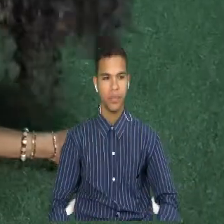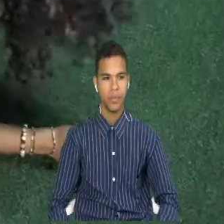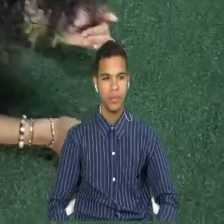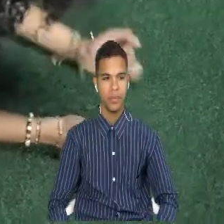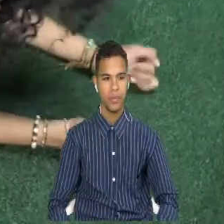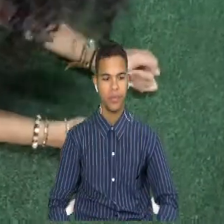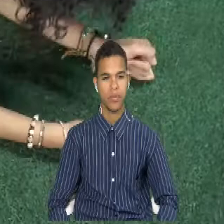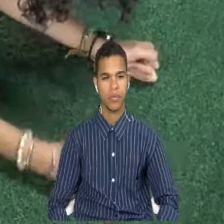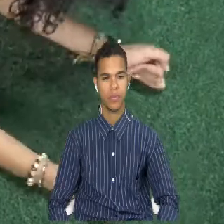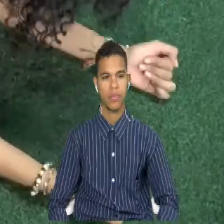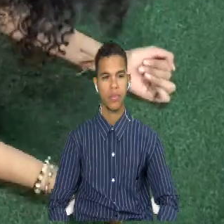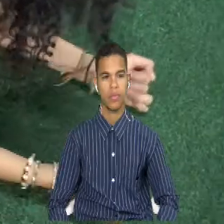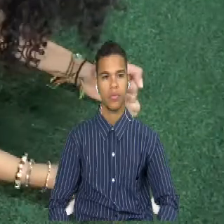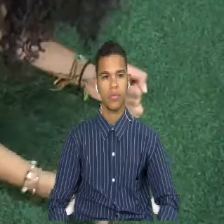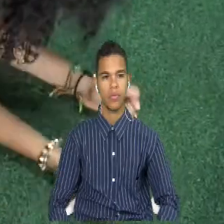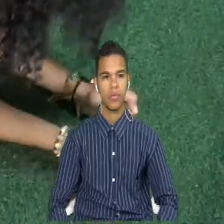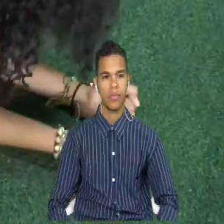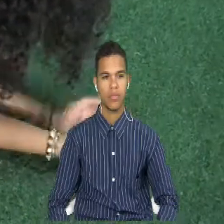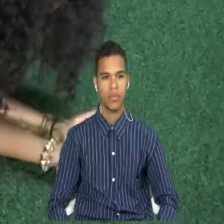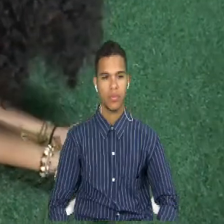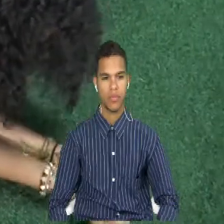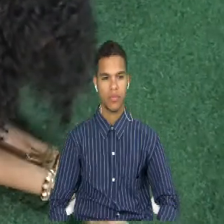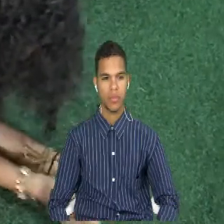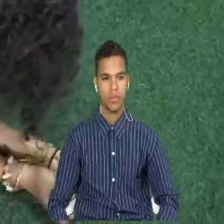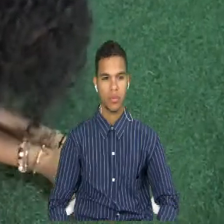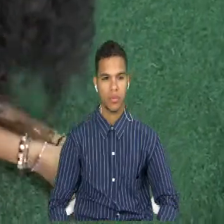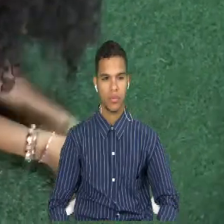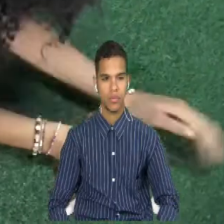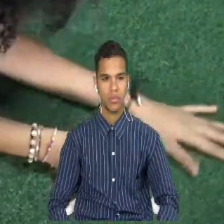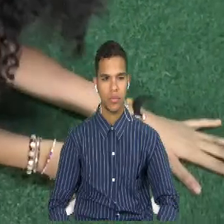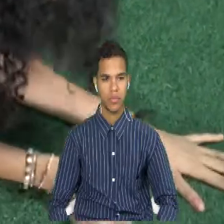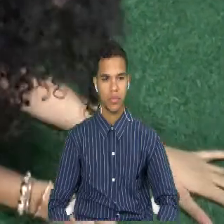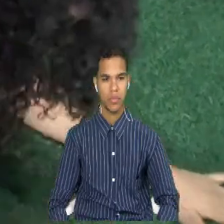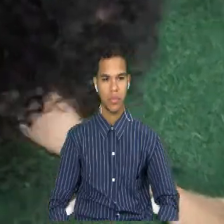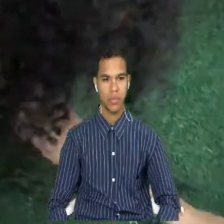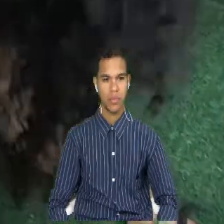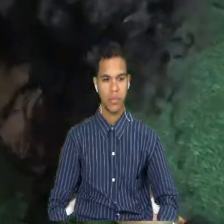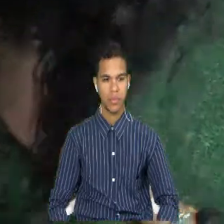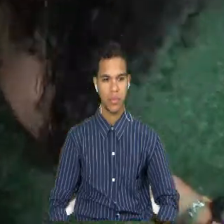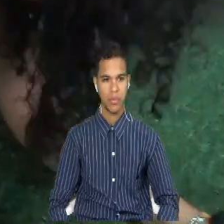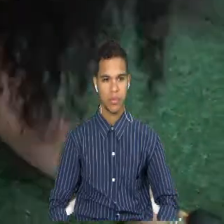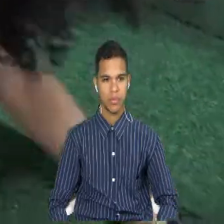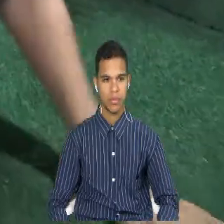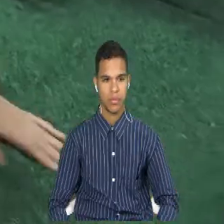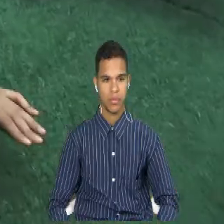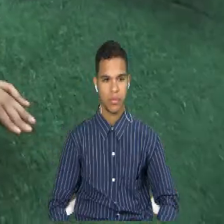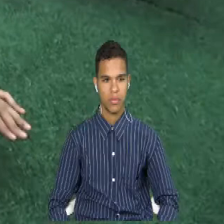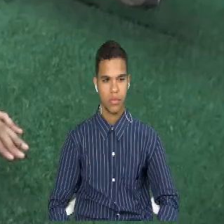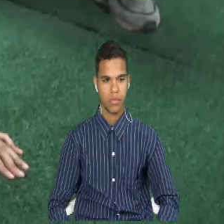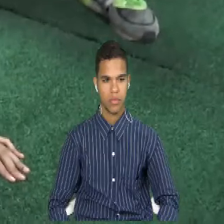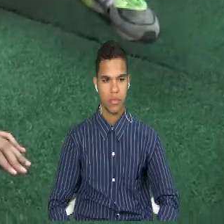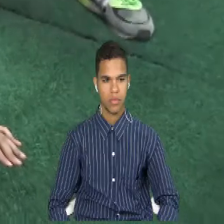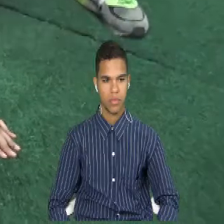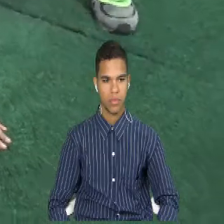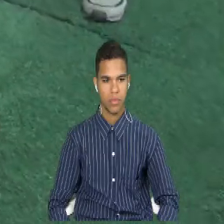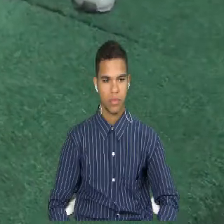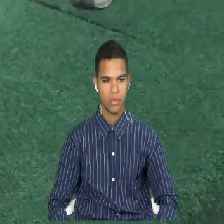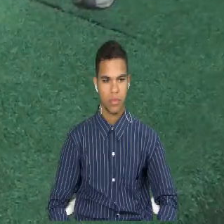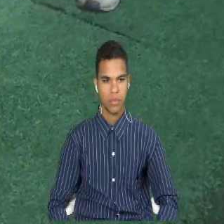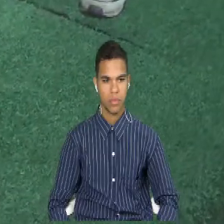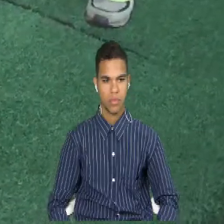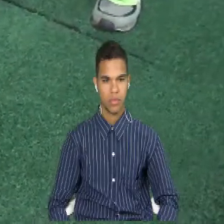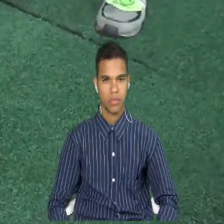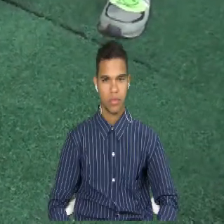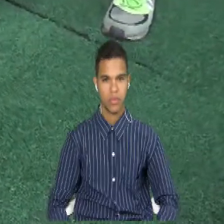hombros. Las manos, estira los brazos, brazos estirados, quiera. Ah, mírame, así. En extensión, exacto, ahora sí estamos